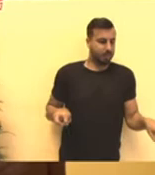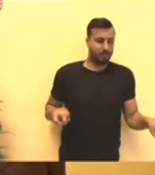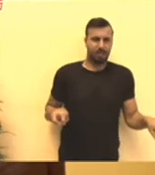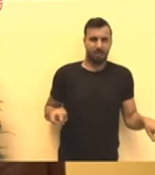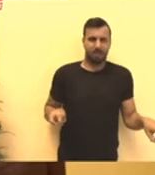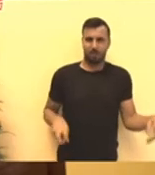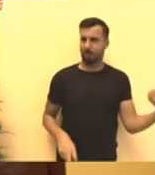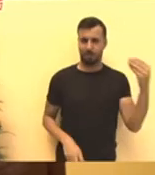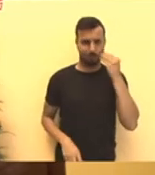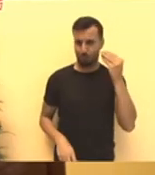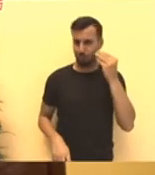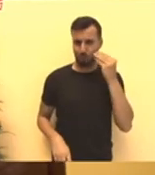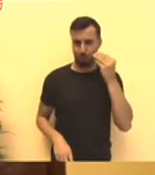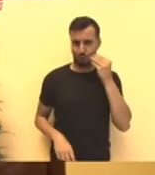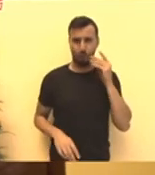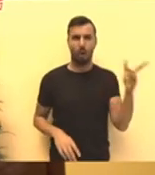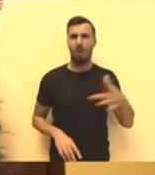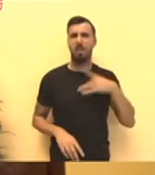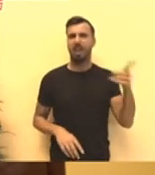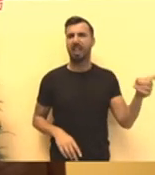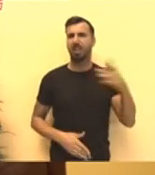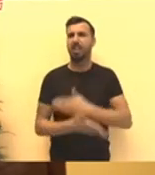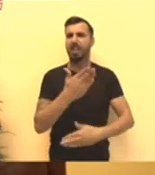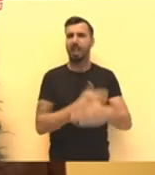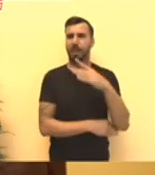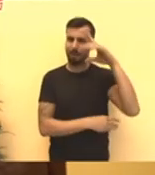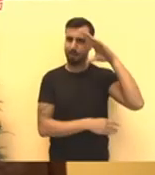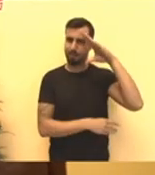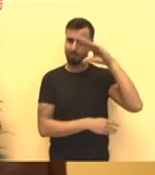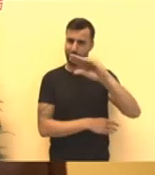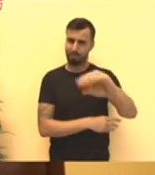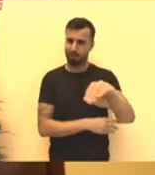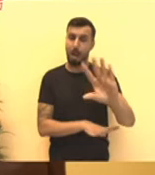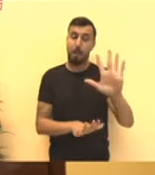poco simplones o tenían una diversidad funcional no reconocida.